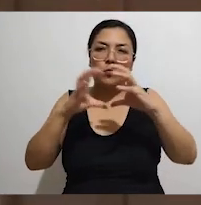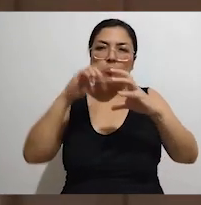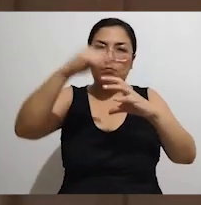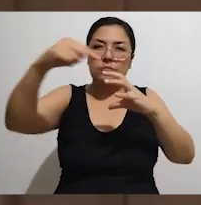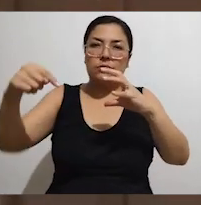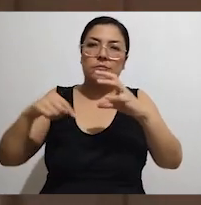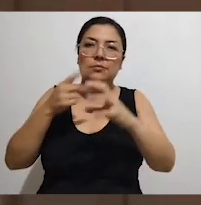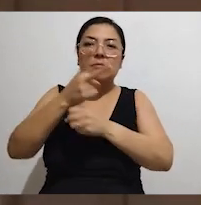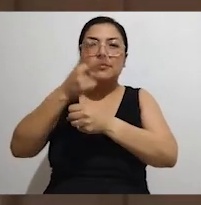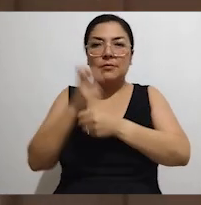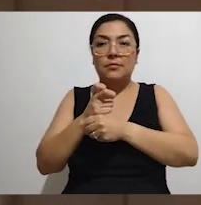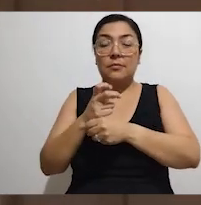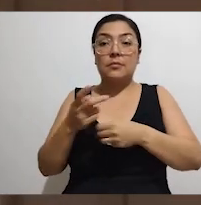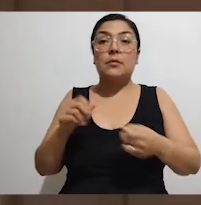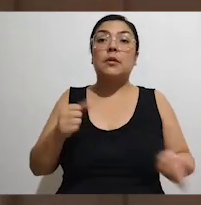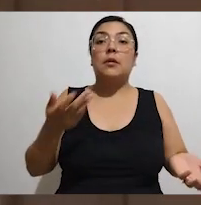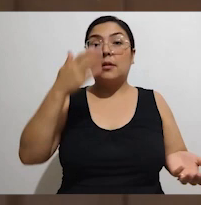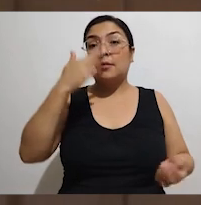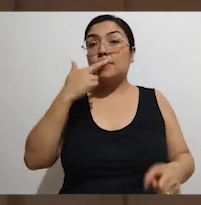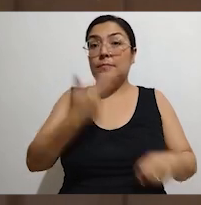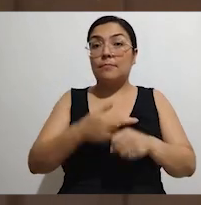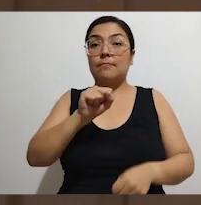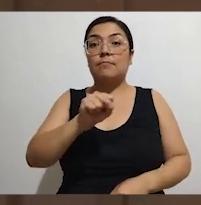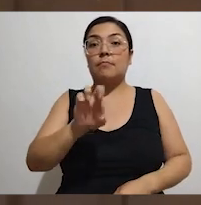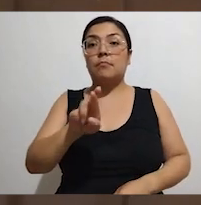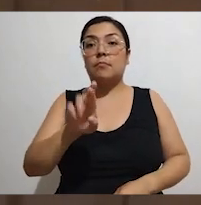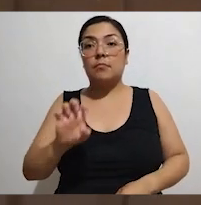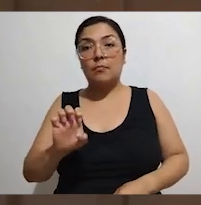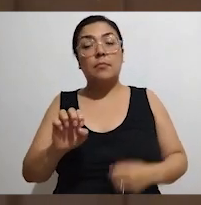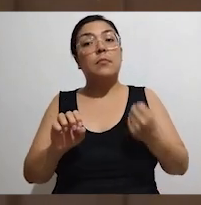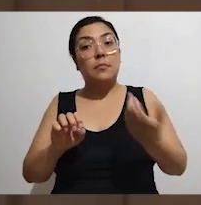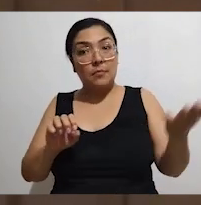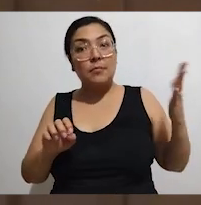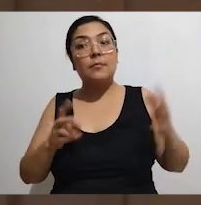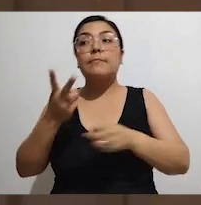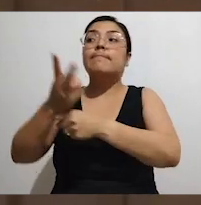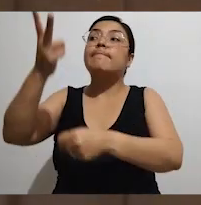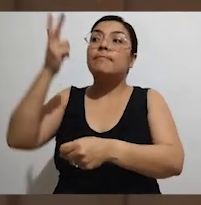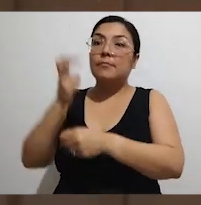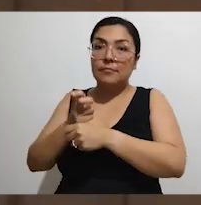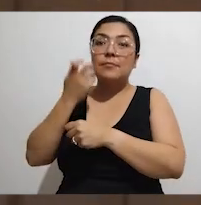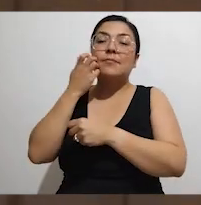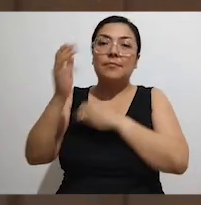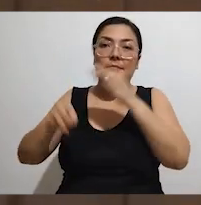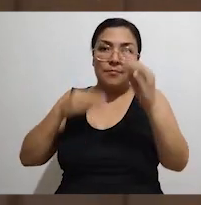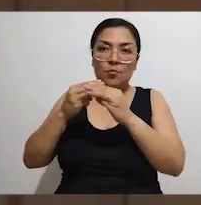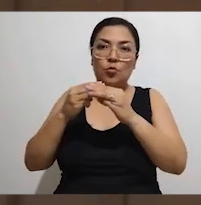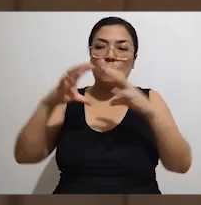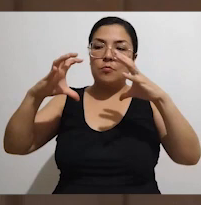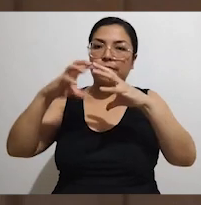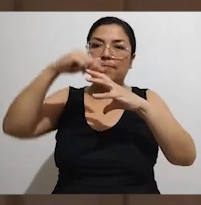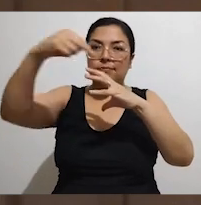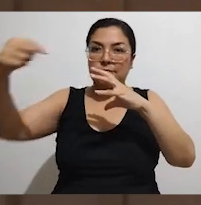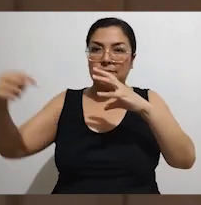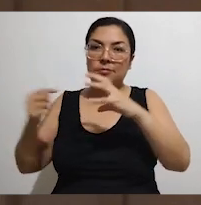Relaciones Exteriores ayuda para que se difunda en prácticamente todo el mundo nuestras